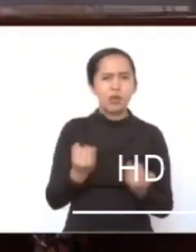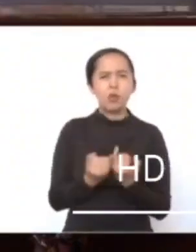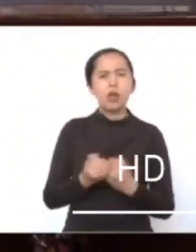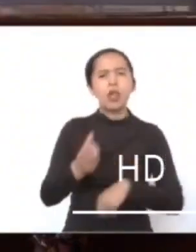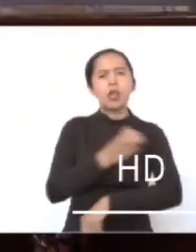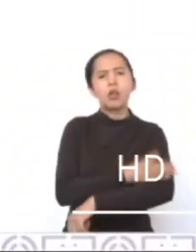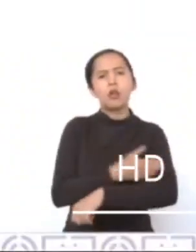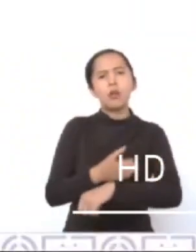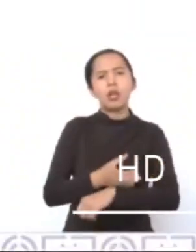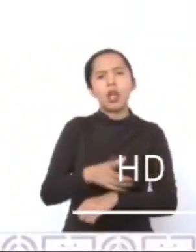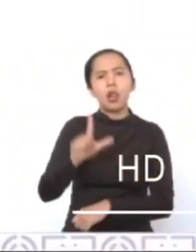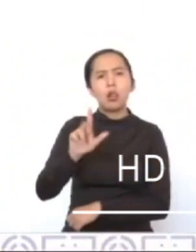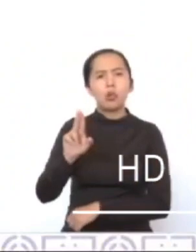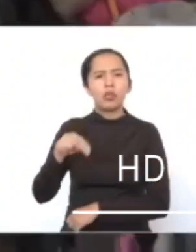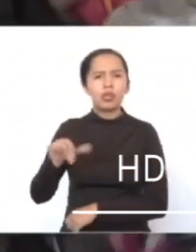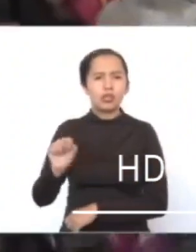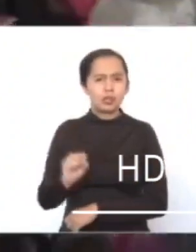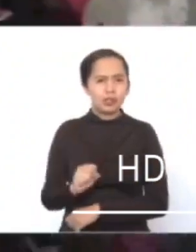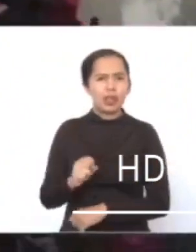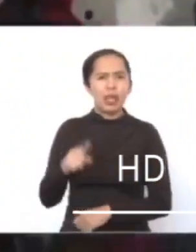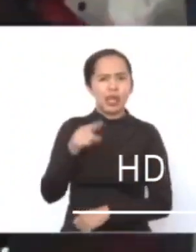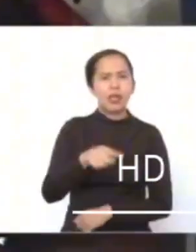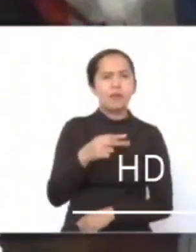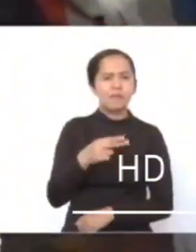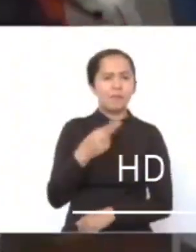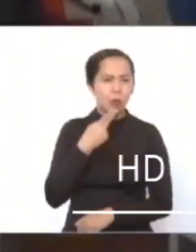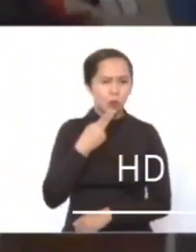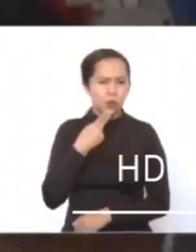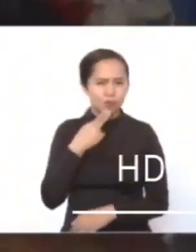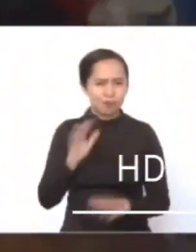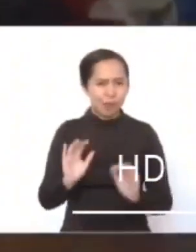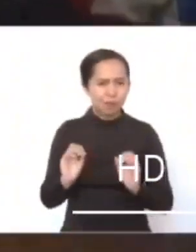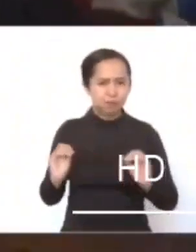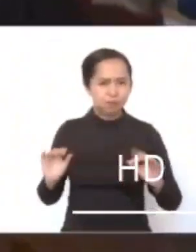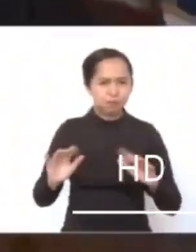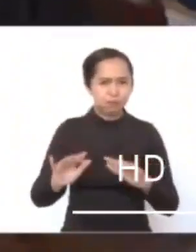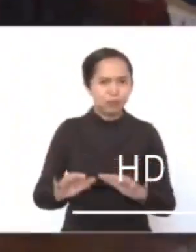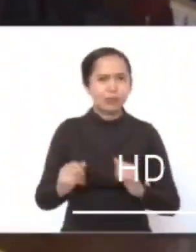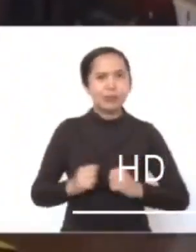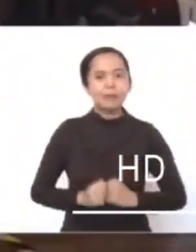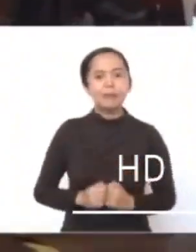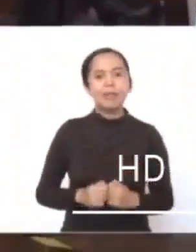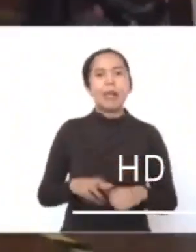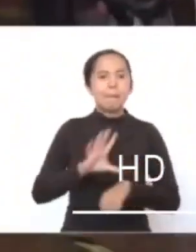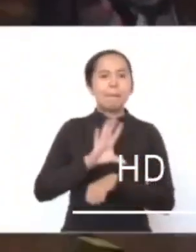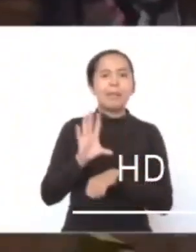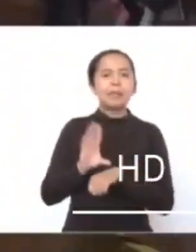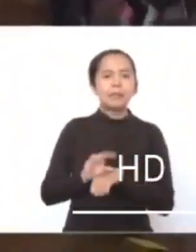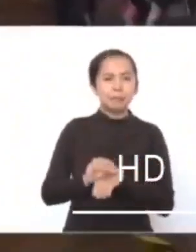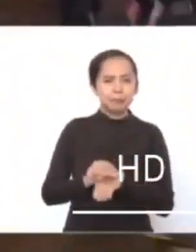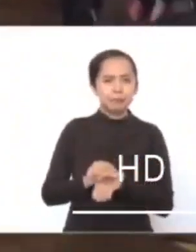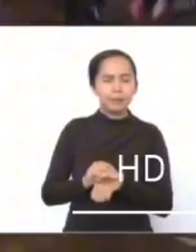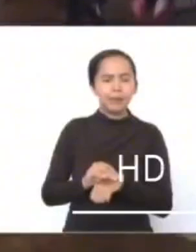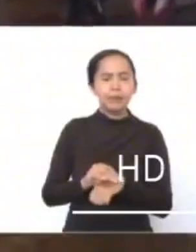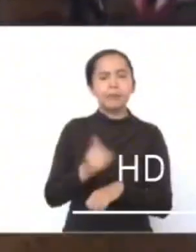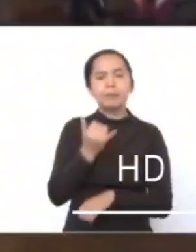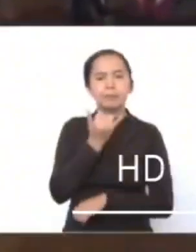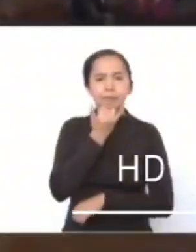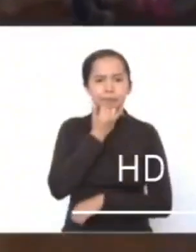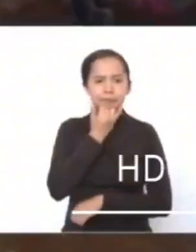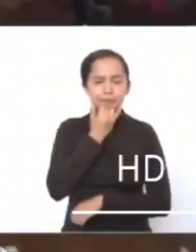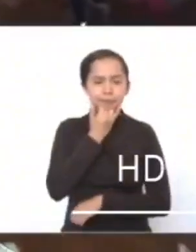compañeras de Lunas, más bien usuarias de Lunas, quisiera, y permítanme un poco, o discúlpenme